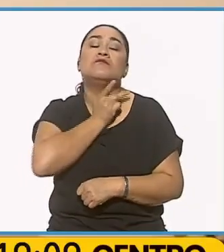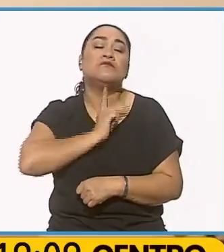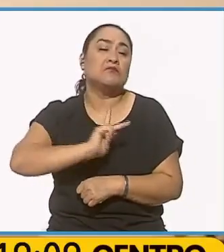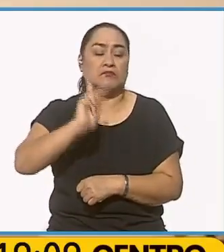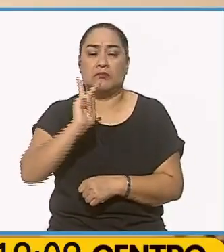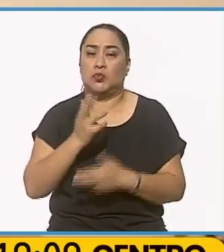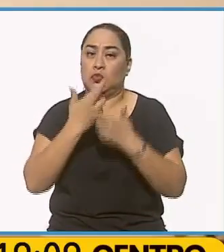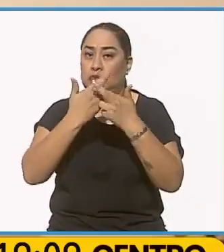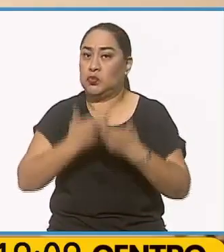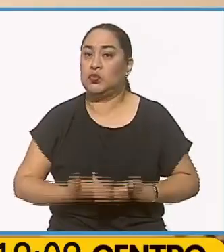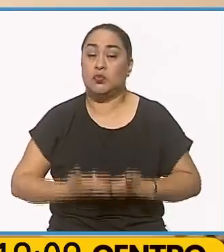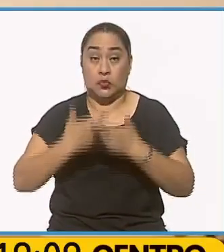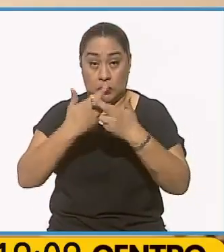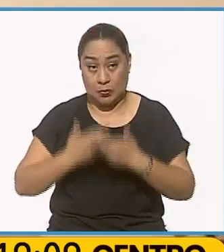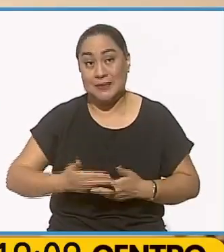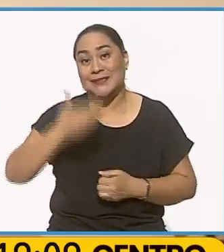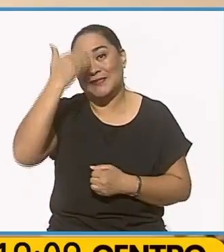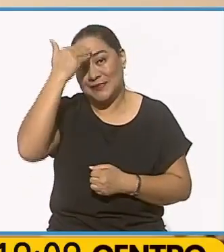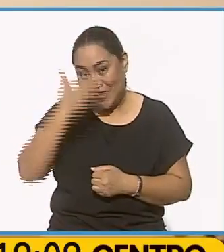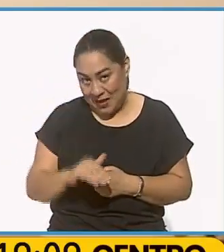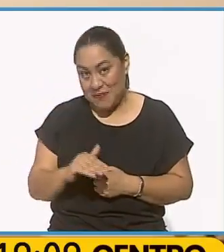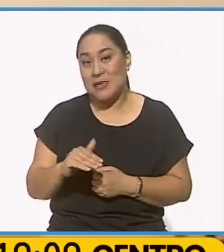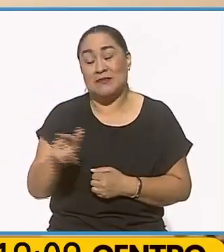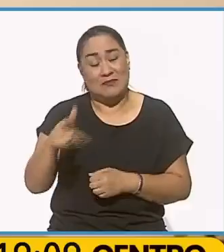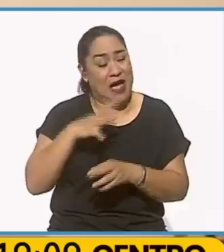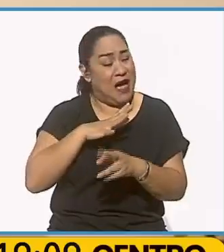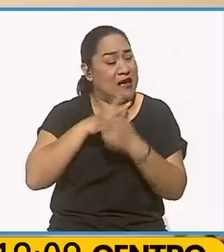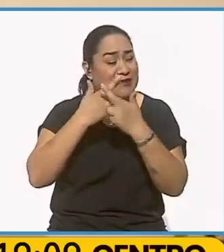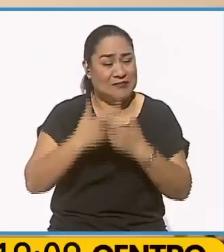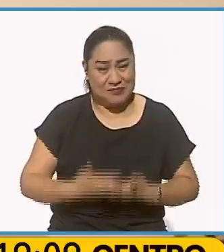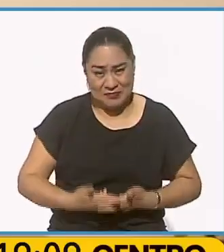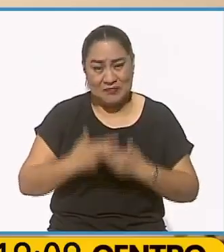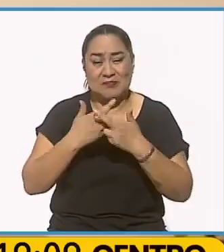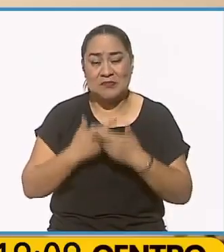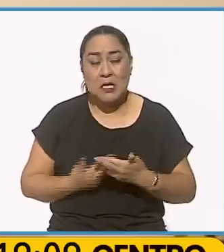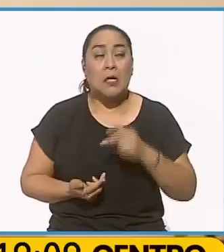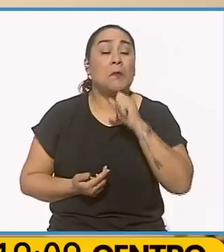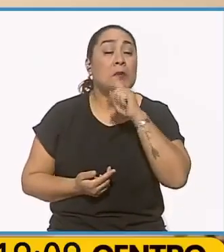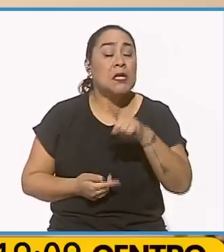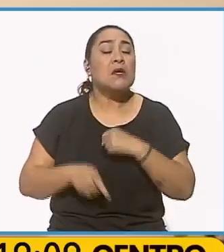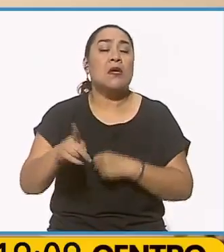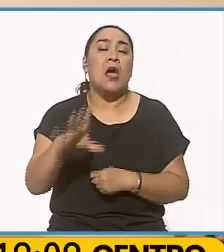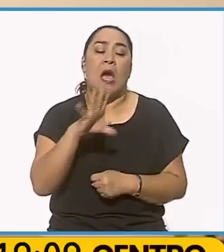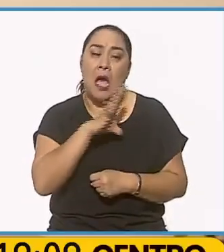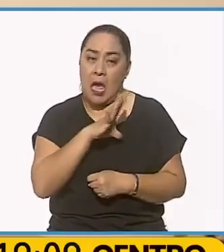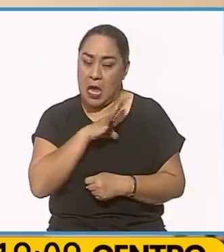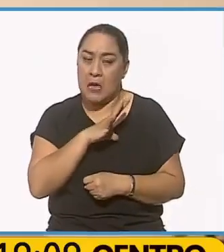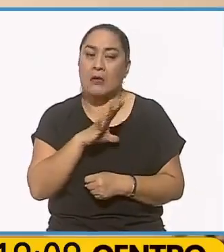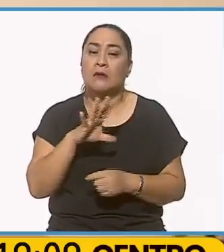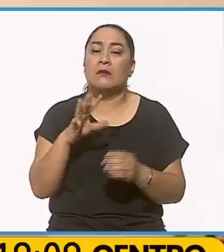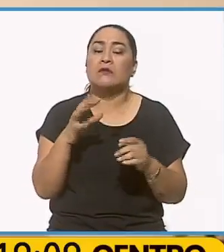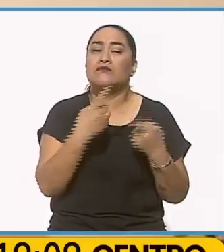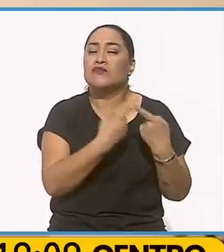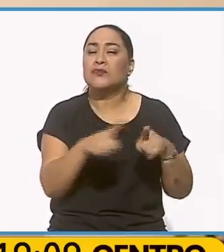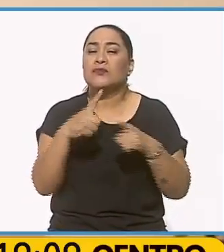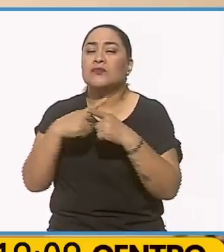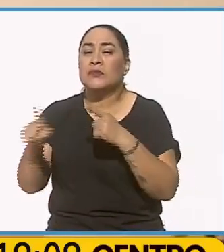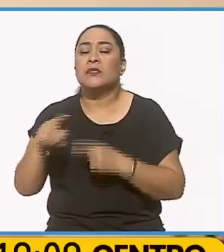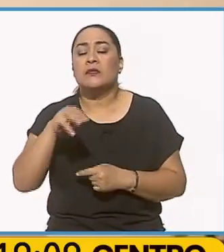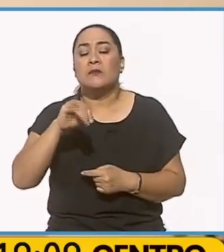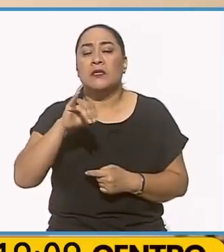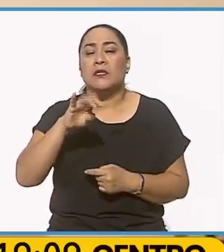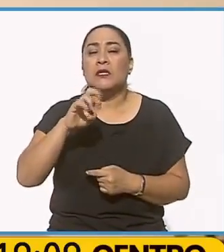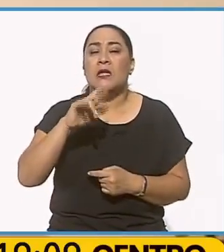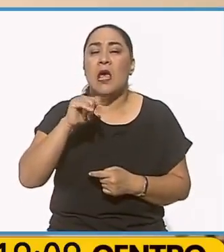probadas más importantes de todo el planeta, que además concentra importantes activos minerales, sobre todo reservas de